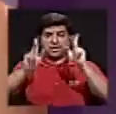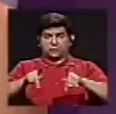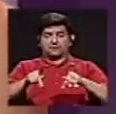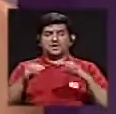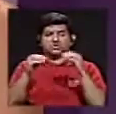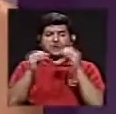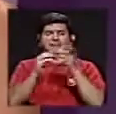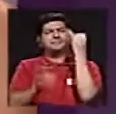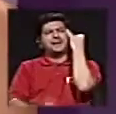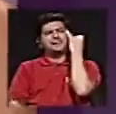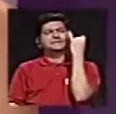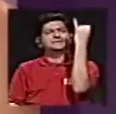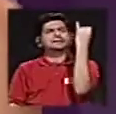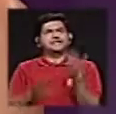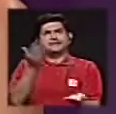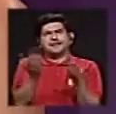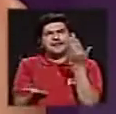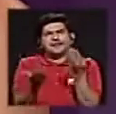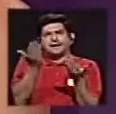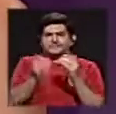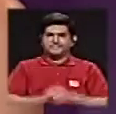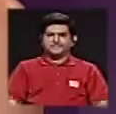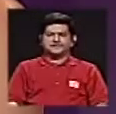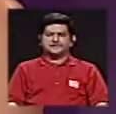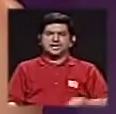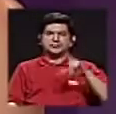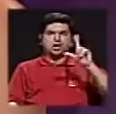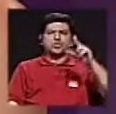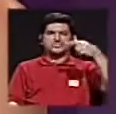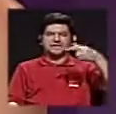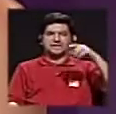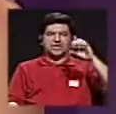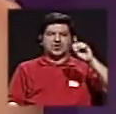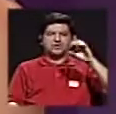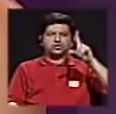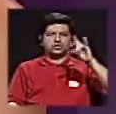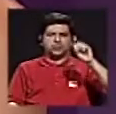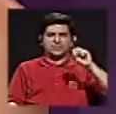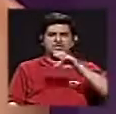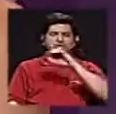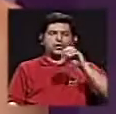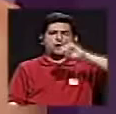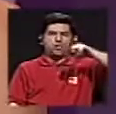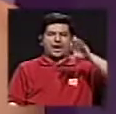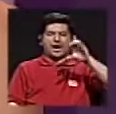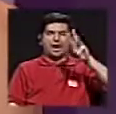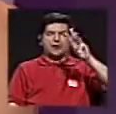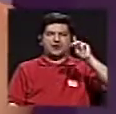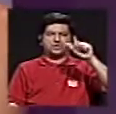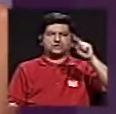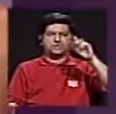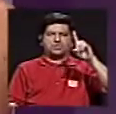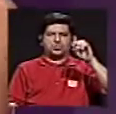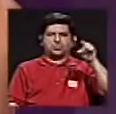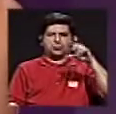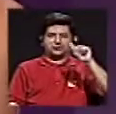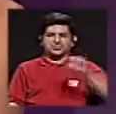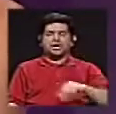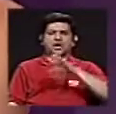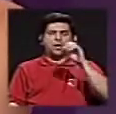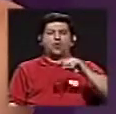más con la tendencia de luís guillermo solís de juan carlos mendoza de claudio monge